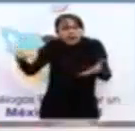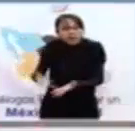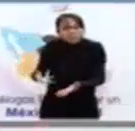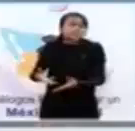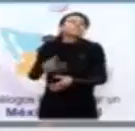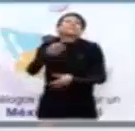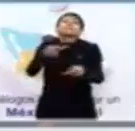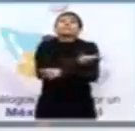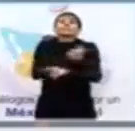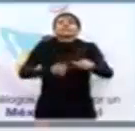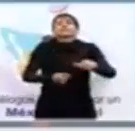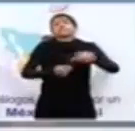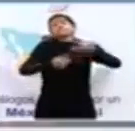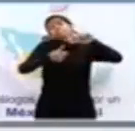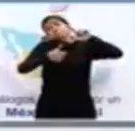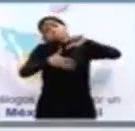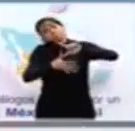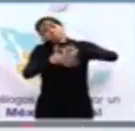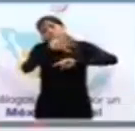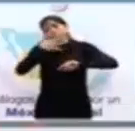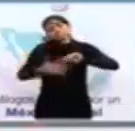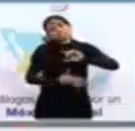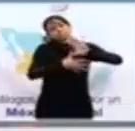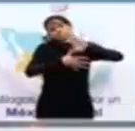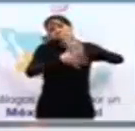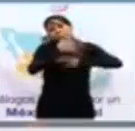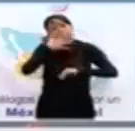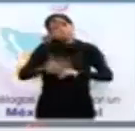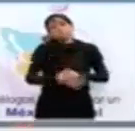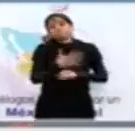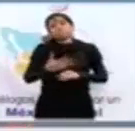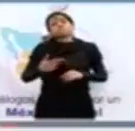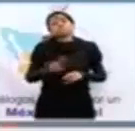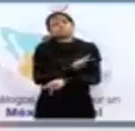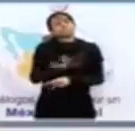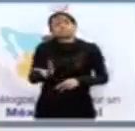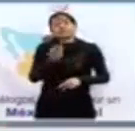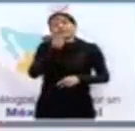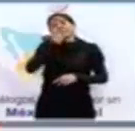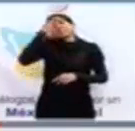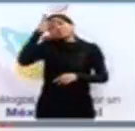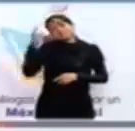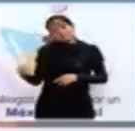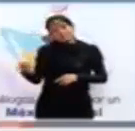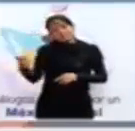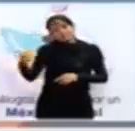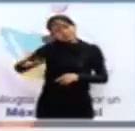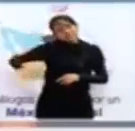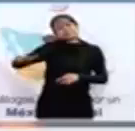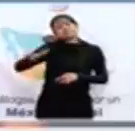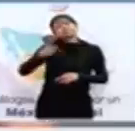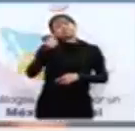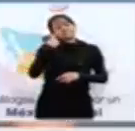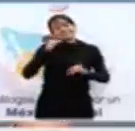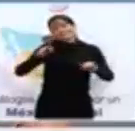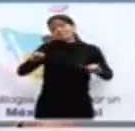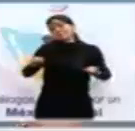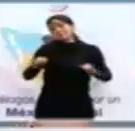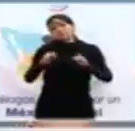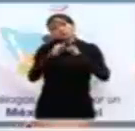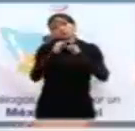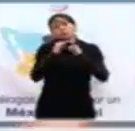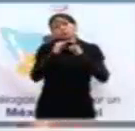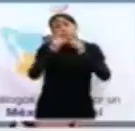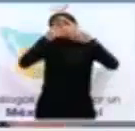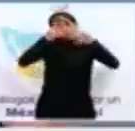América Latina, en otro país, se cuenta que la institución emblemática de la